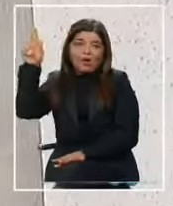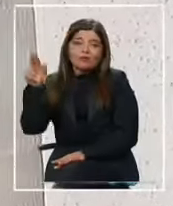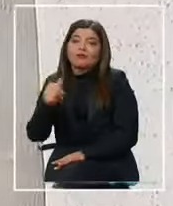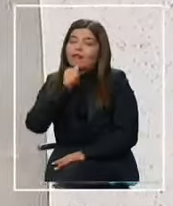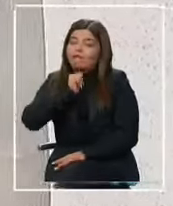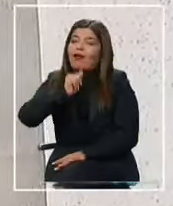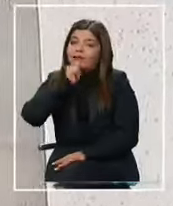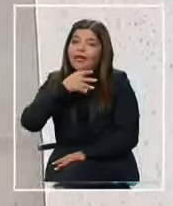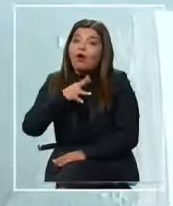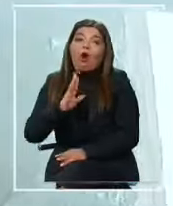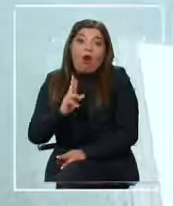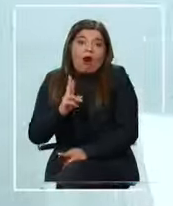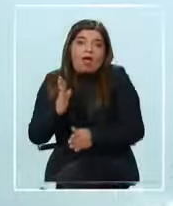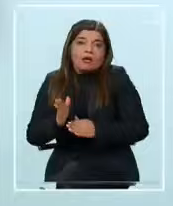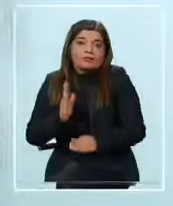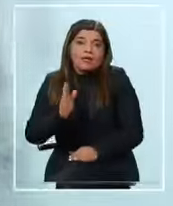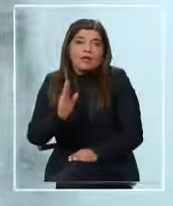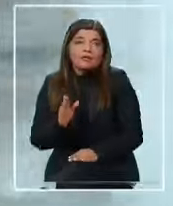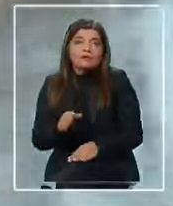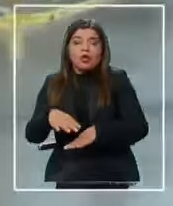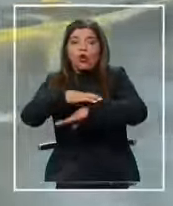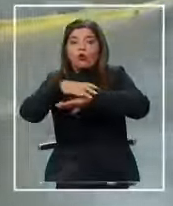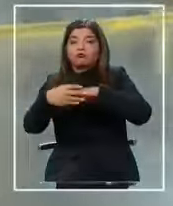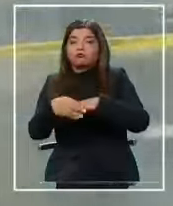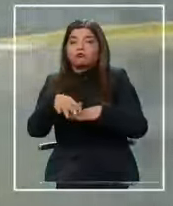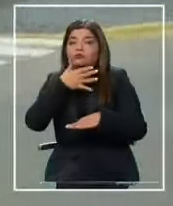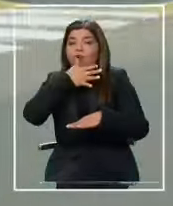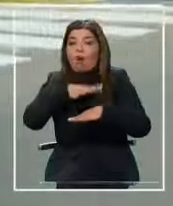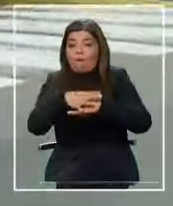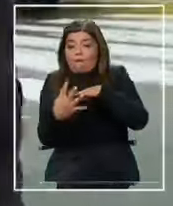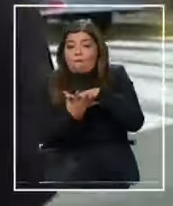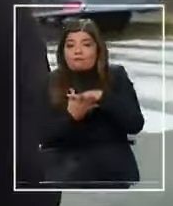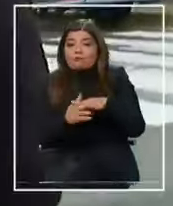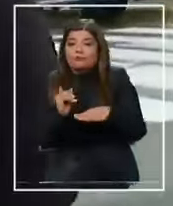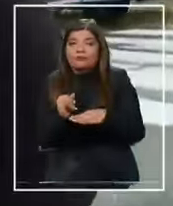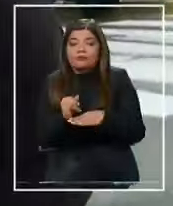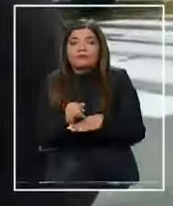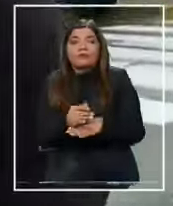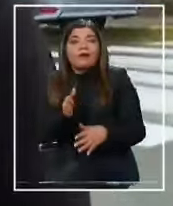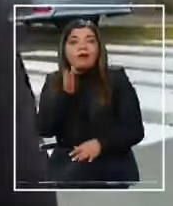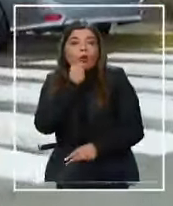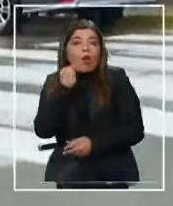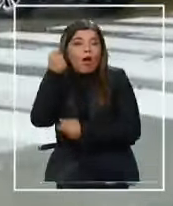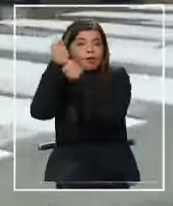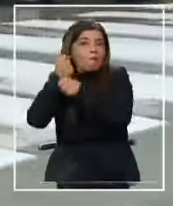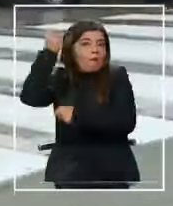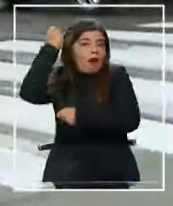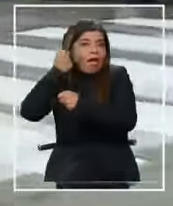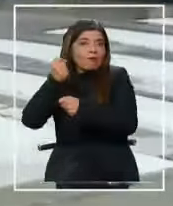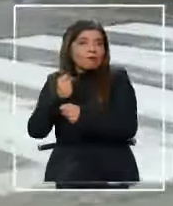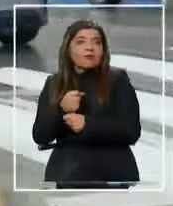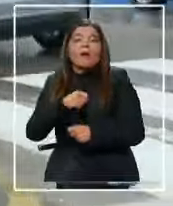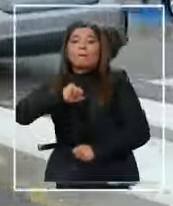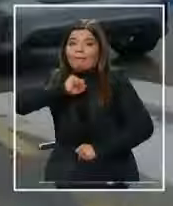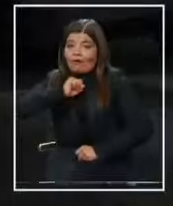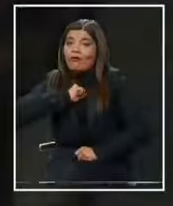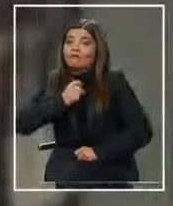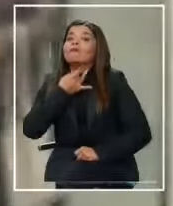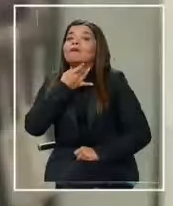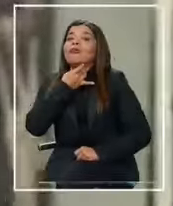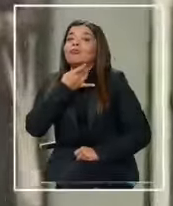tanta falta, ojalá que siga. Tengo los pies hijitos, pero mojado. Sí, pues la pilló sin paraguas. Esto sí que me voy a resfriar porque ya me dolía la